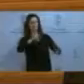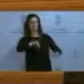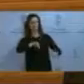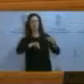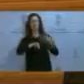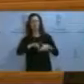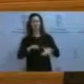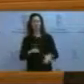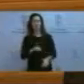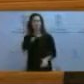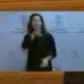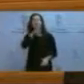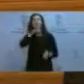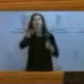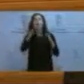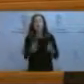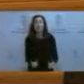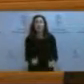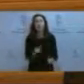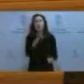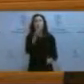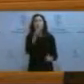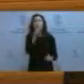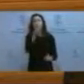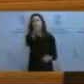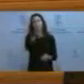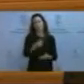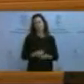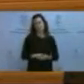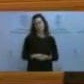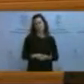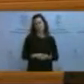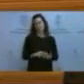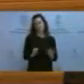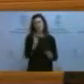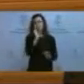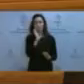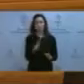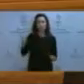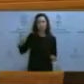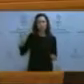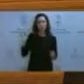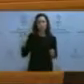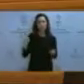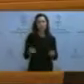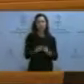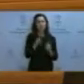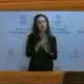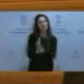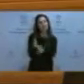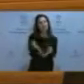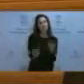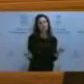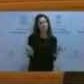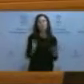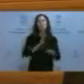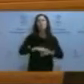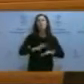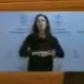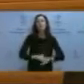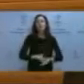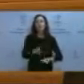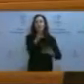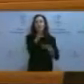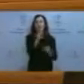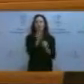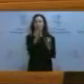estar contentos, porque sentimos vergüenza y bochorno tanto del caso de corrupción como de la falta de explicaciones. Si ahora vamos al motivo de